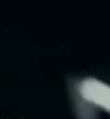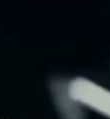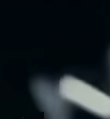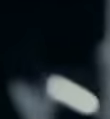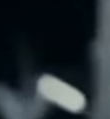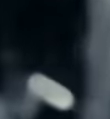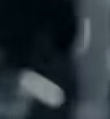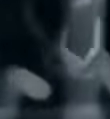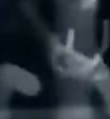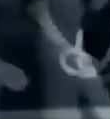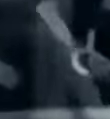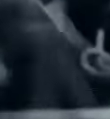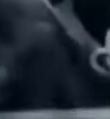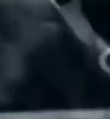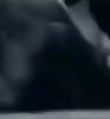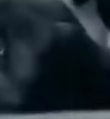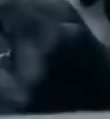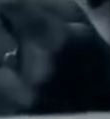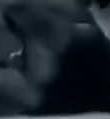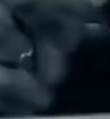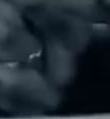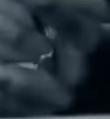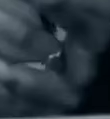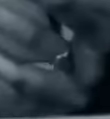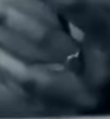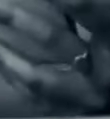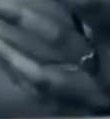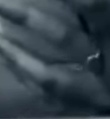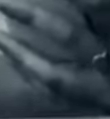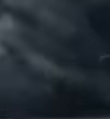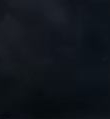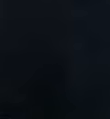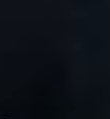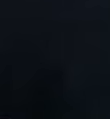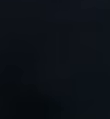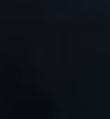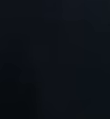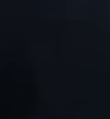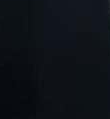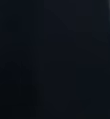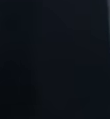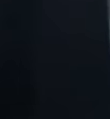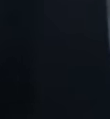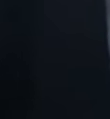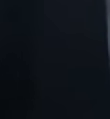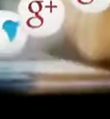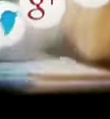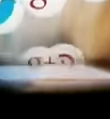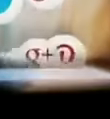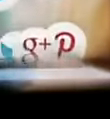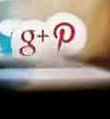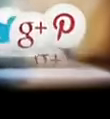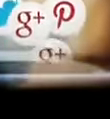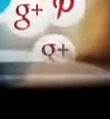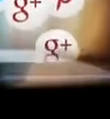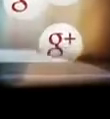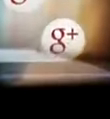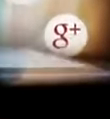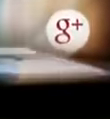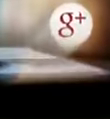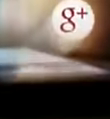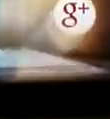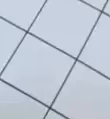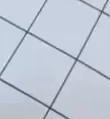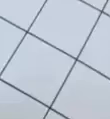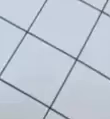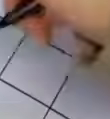redes sociales. Hoy debemos seleccionar muy bien la información que llega a nuestras manos o a nuestros